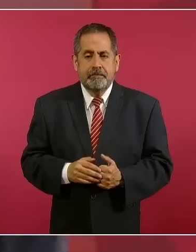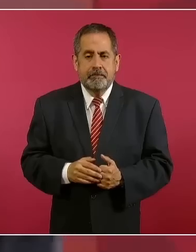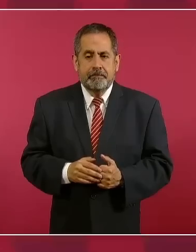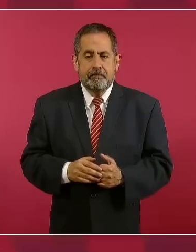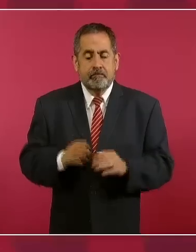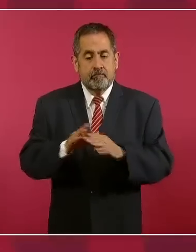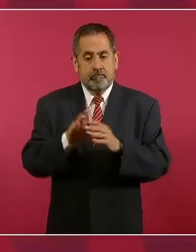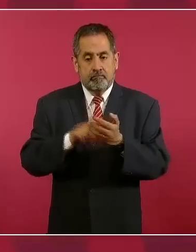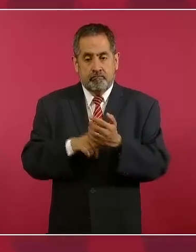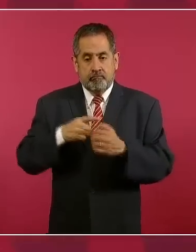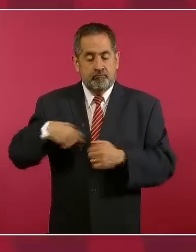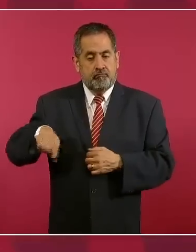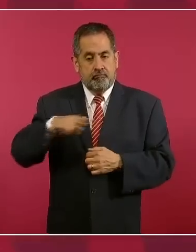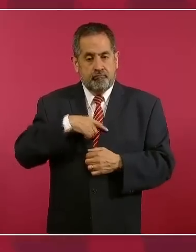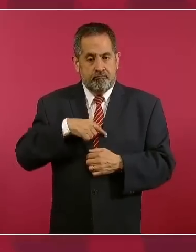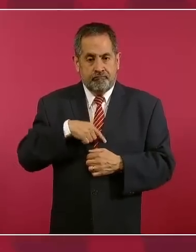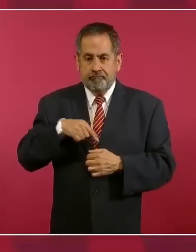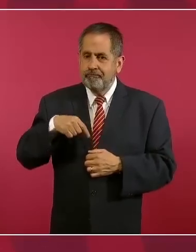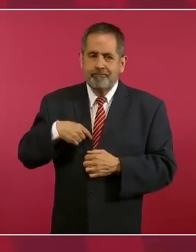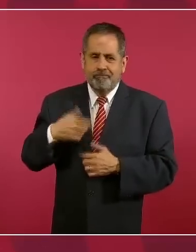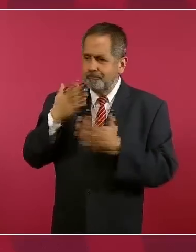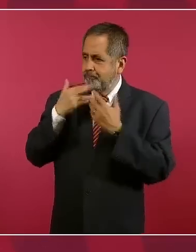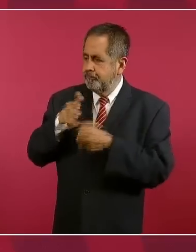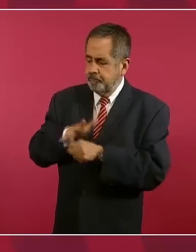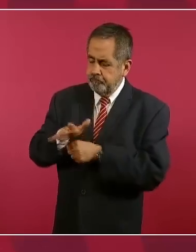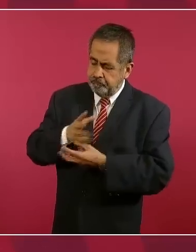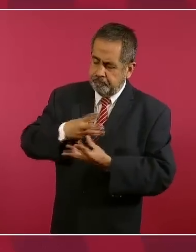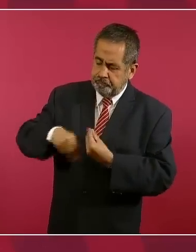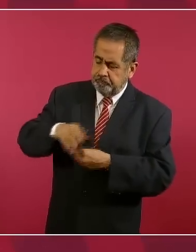no somos autosuficientes